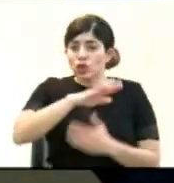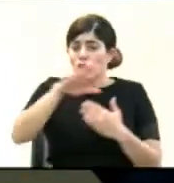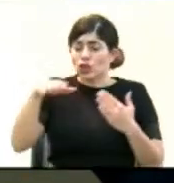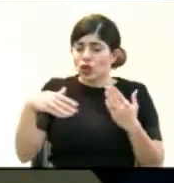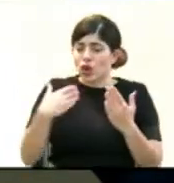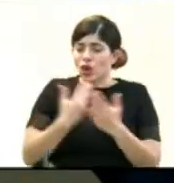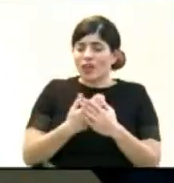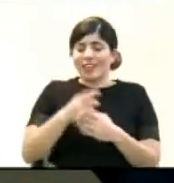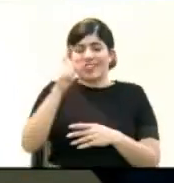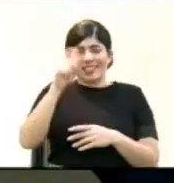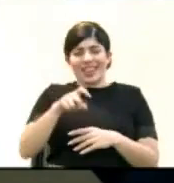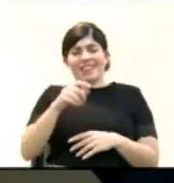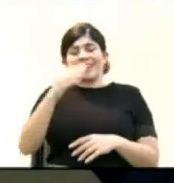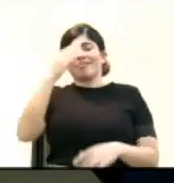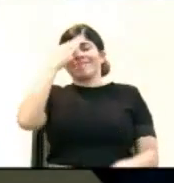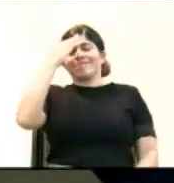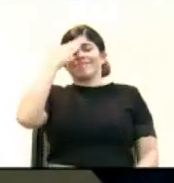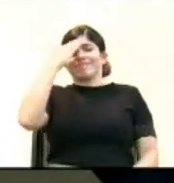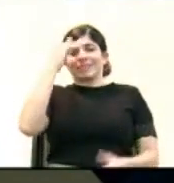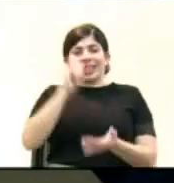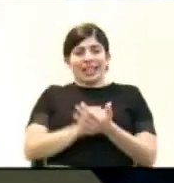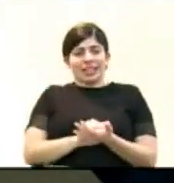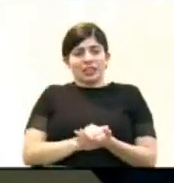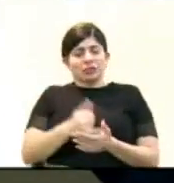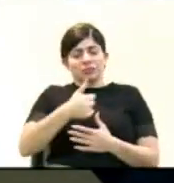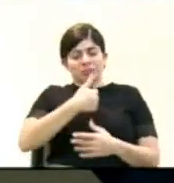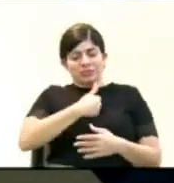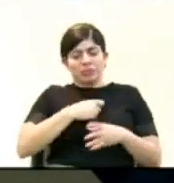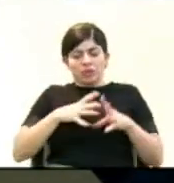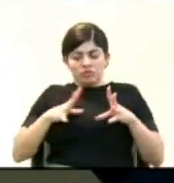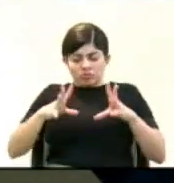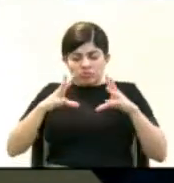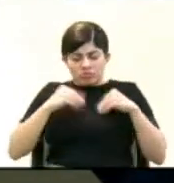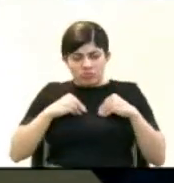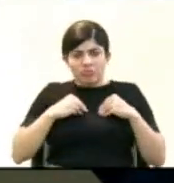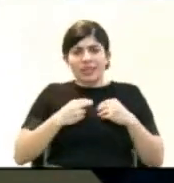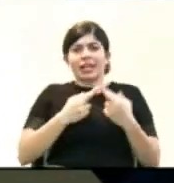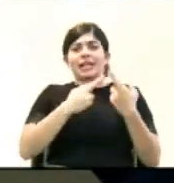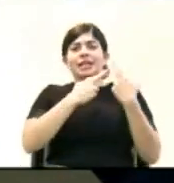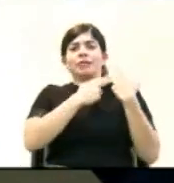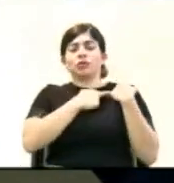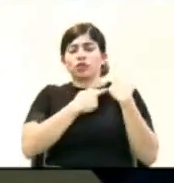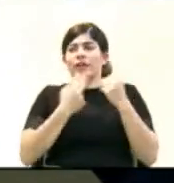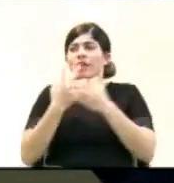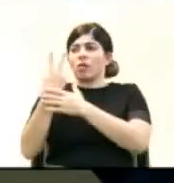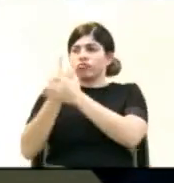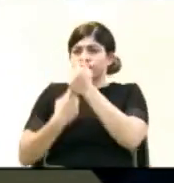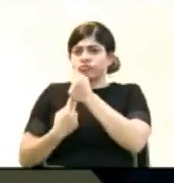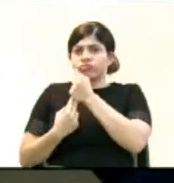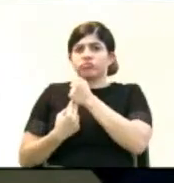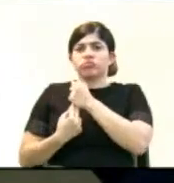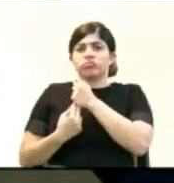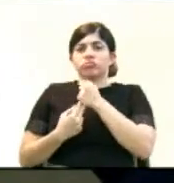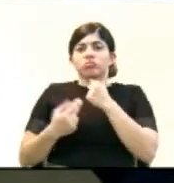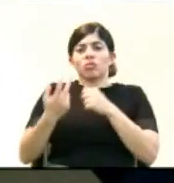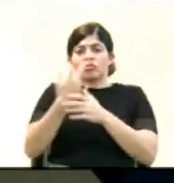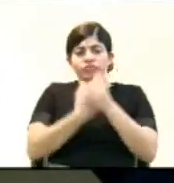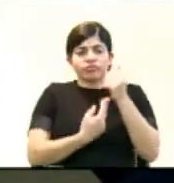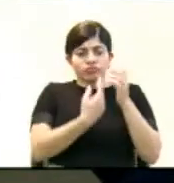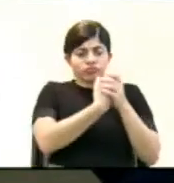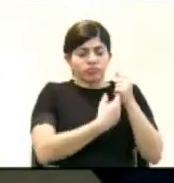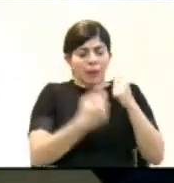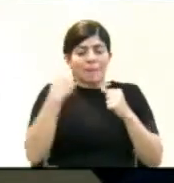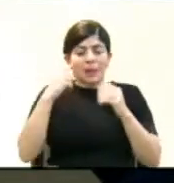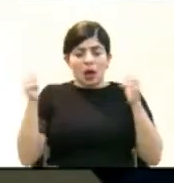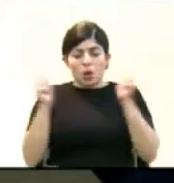todos tomar conciencia de eso y asumir una corresponsabilidad en la atención